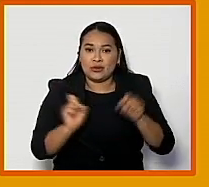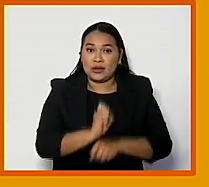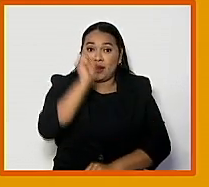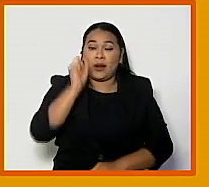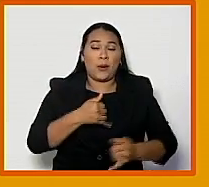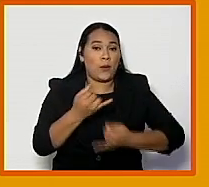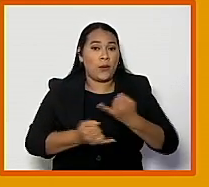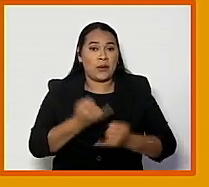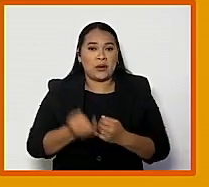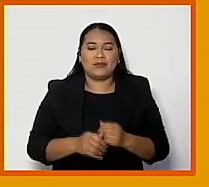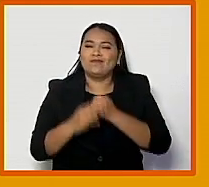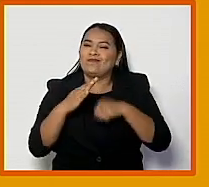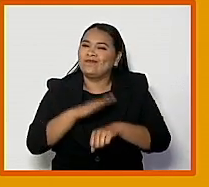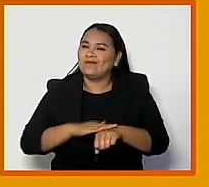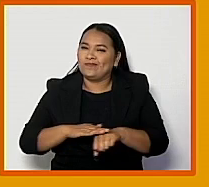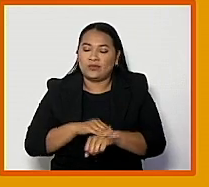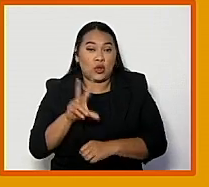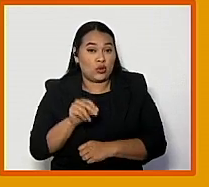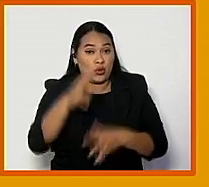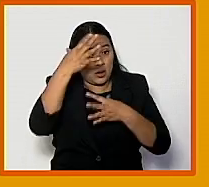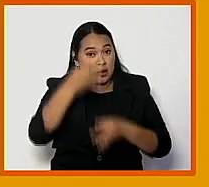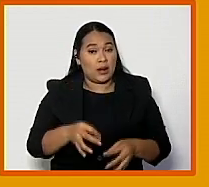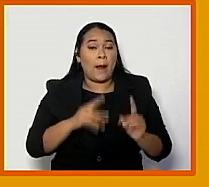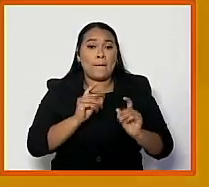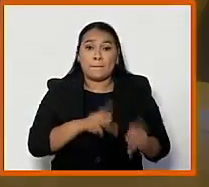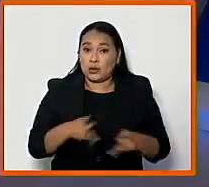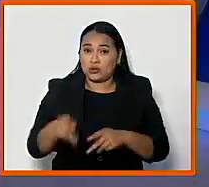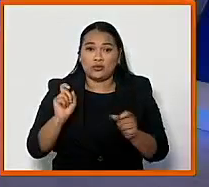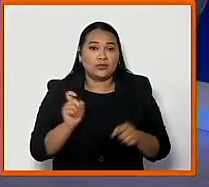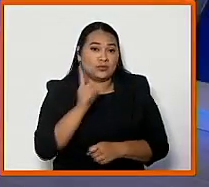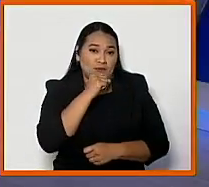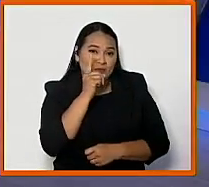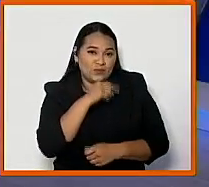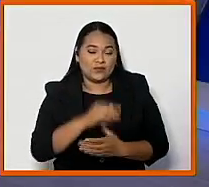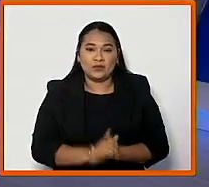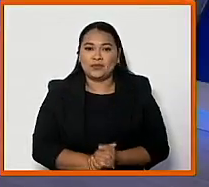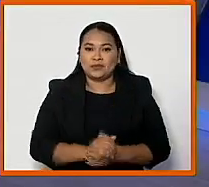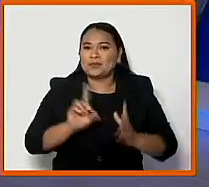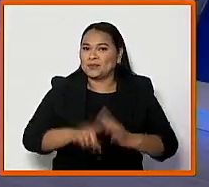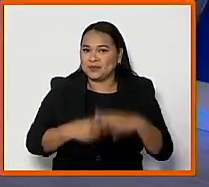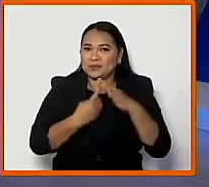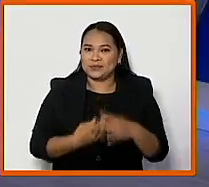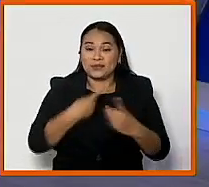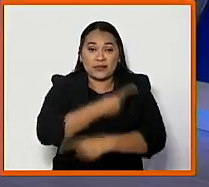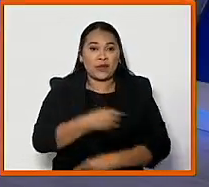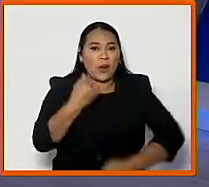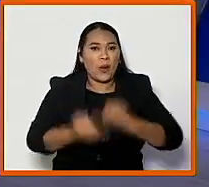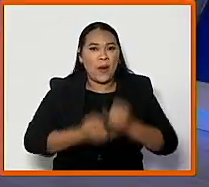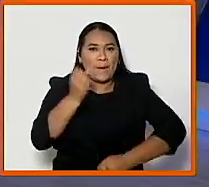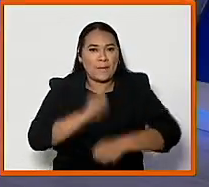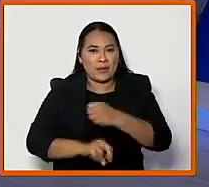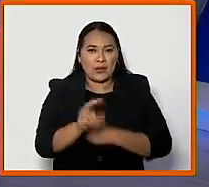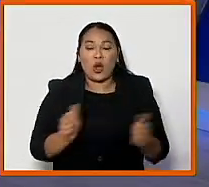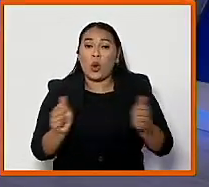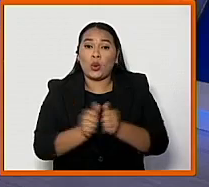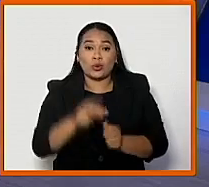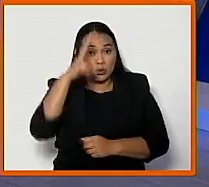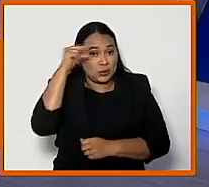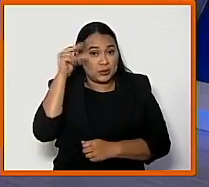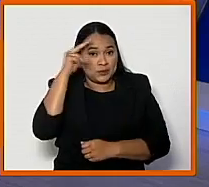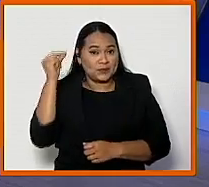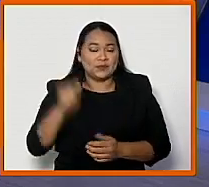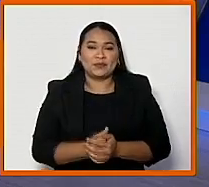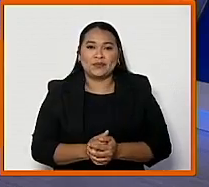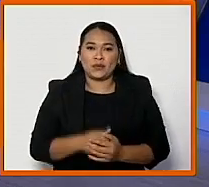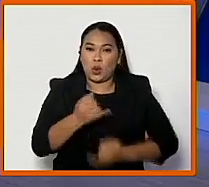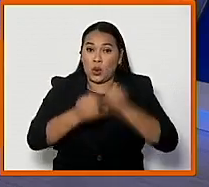Por favor, no te dejes estafar. Iniciamos la diversión con premiado junto a Natalia. Muchísimas gracias, Charlyn, pero antes, querido jugador,